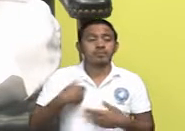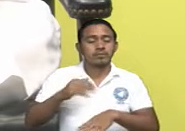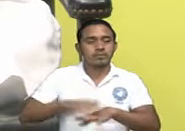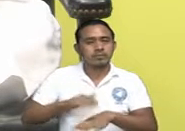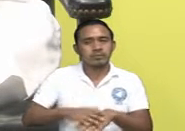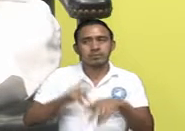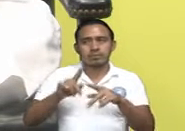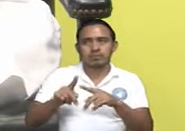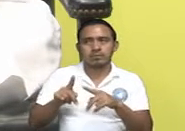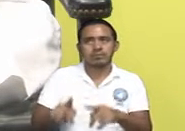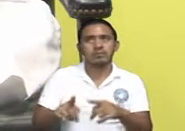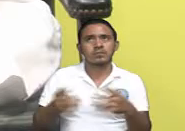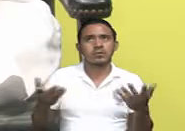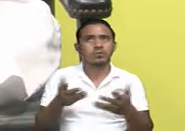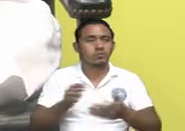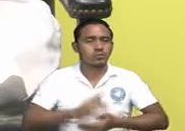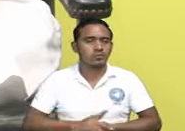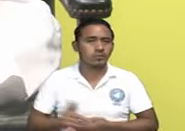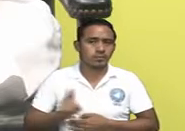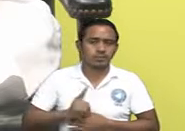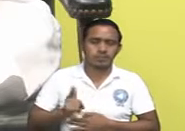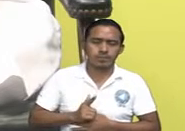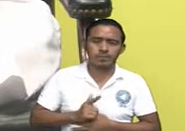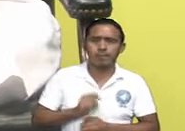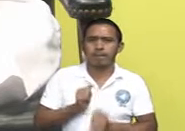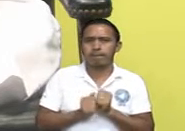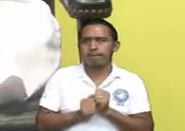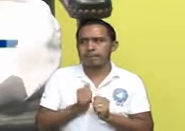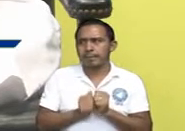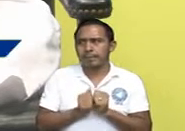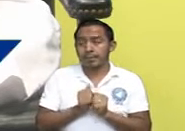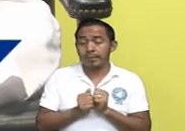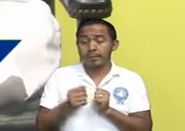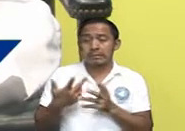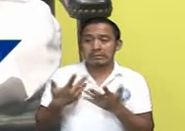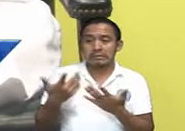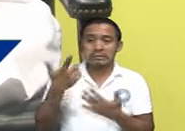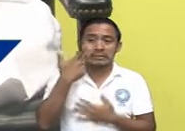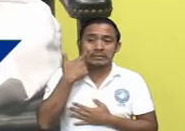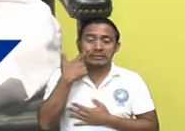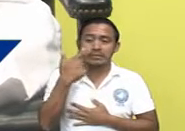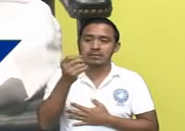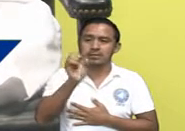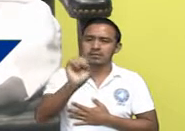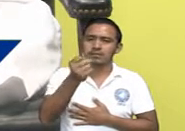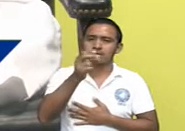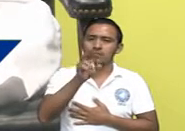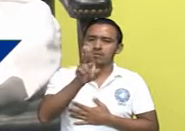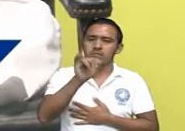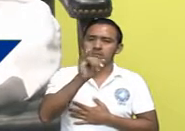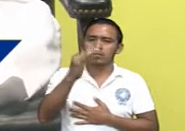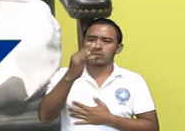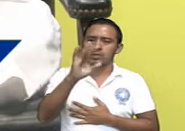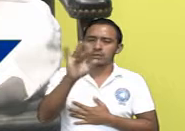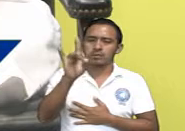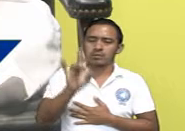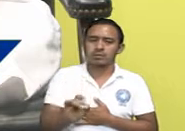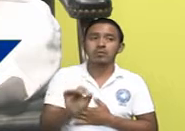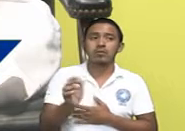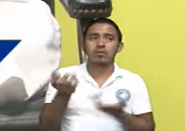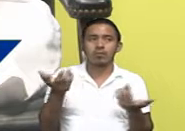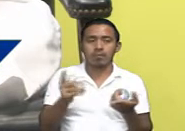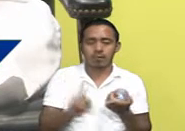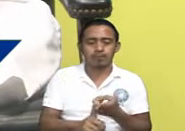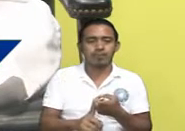a las personas que han tenido cualquier conducta suicida, porque no es solo el suicidio como tal, es la conducta, que incluye tanto